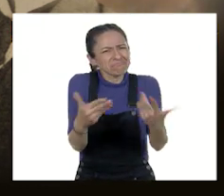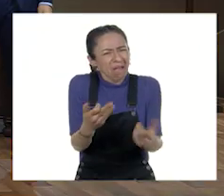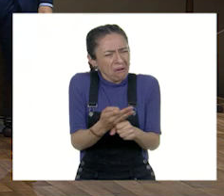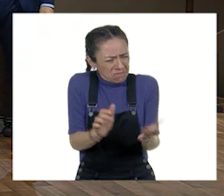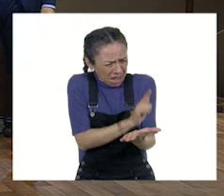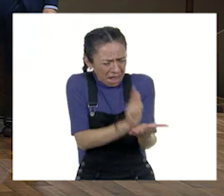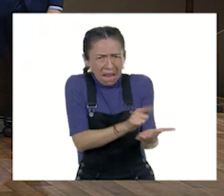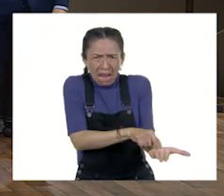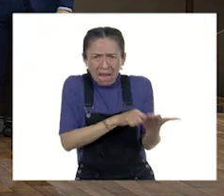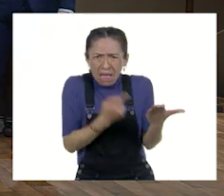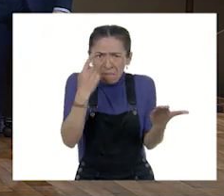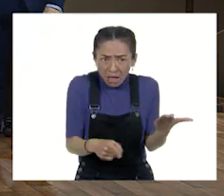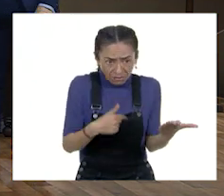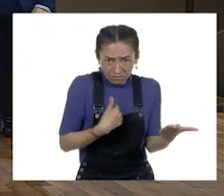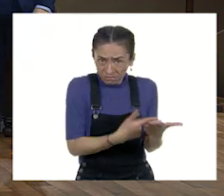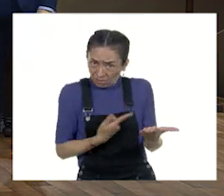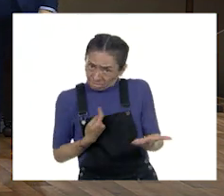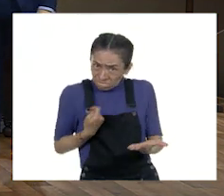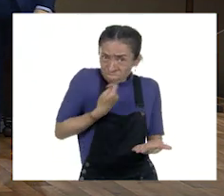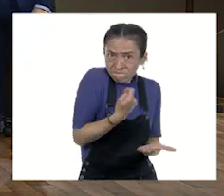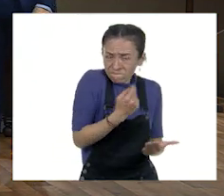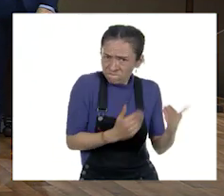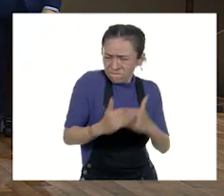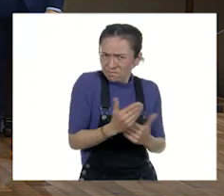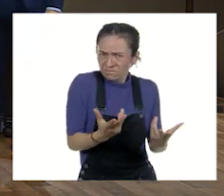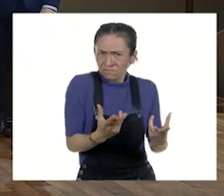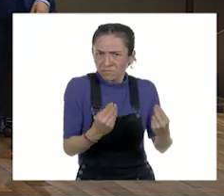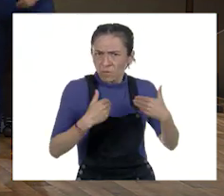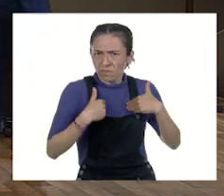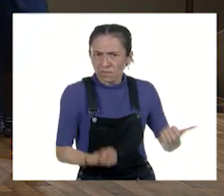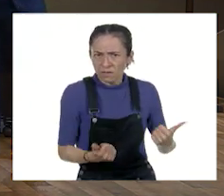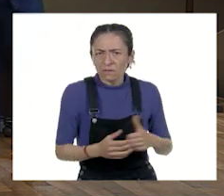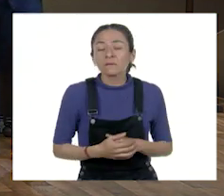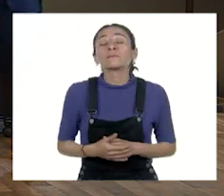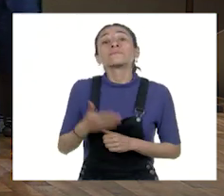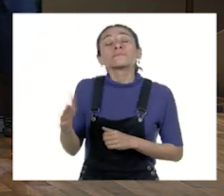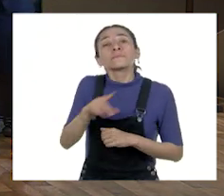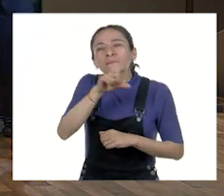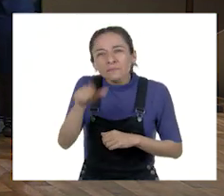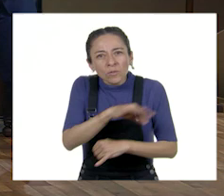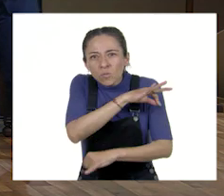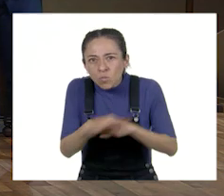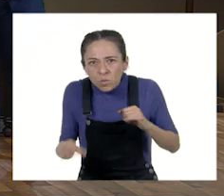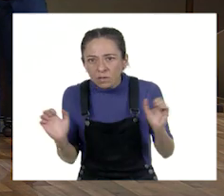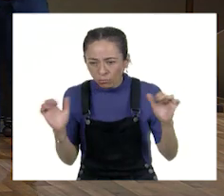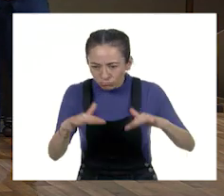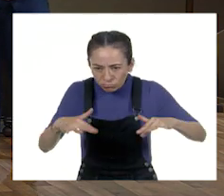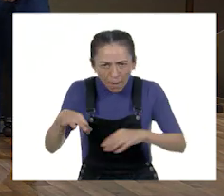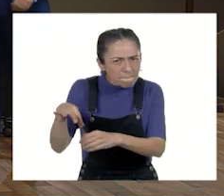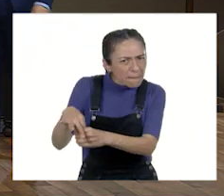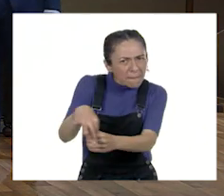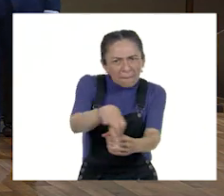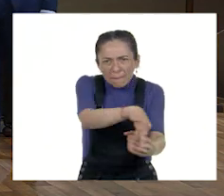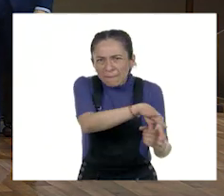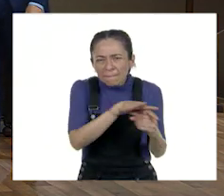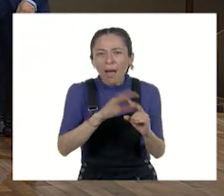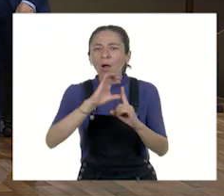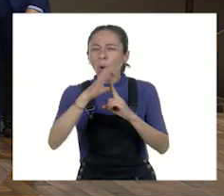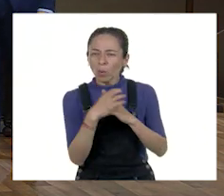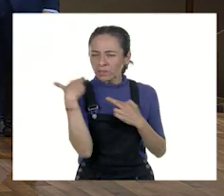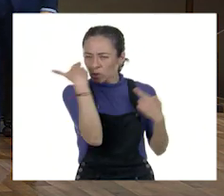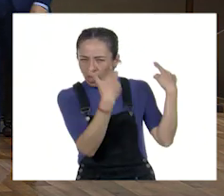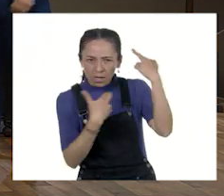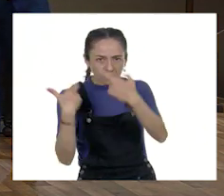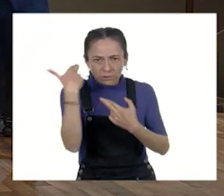de la ley. Bueno, pues al final, por votación de la Asamblea, es desechado el dictamen de la Comisión Revisora que negaba